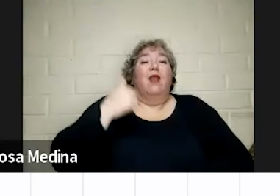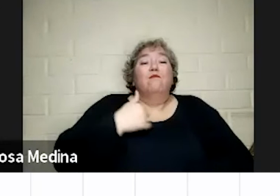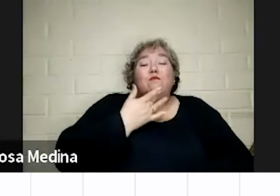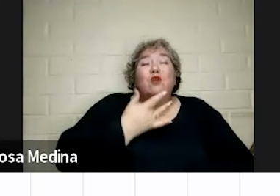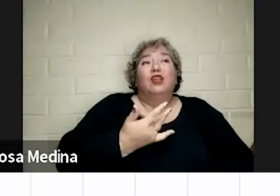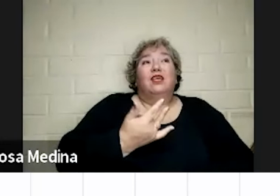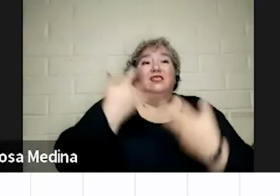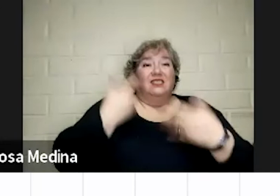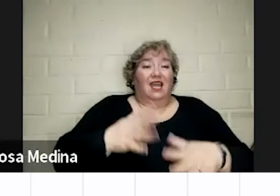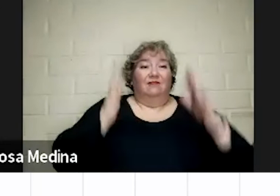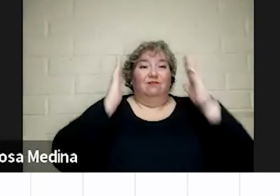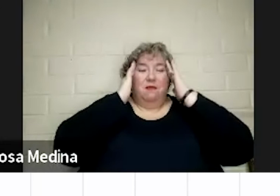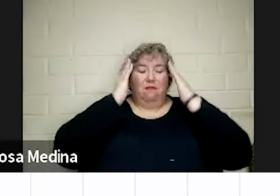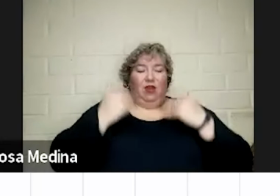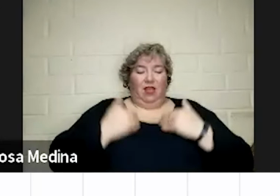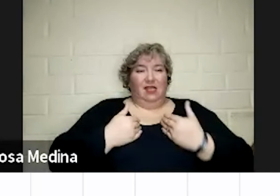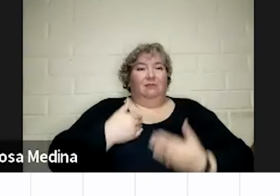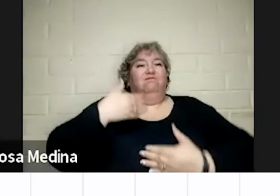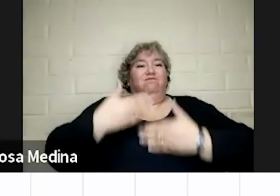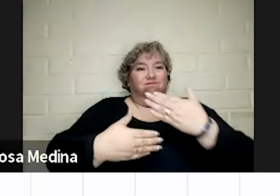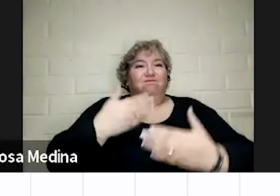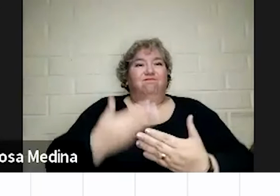está en mi memoria procedimental.